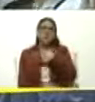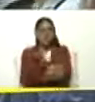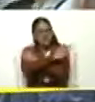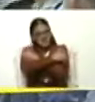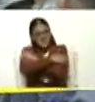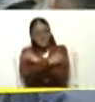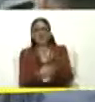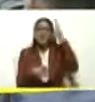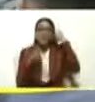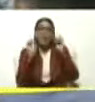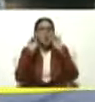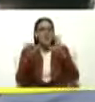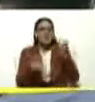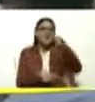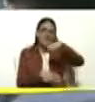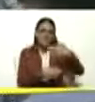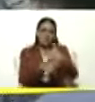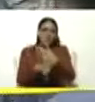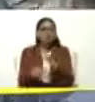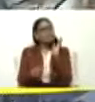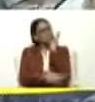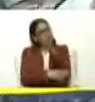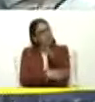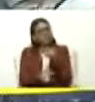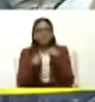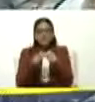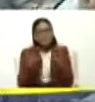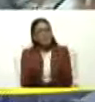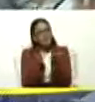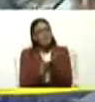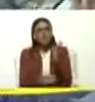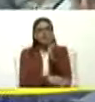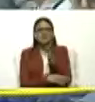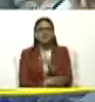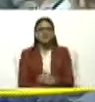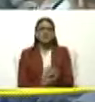bendiga, muchachos. Sigan para adelante. ¿Tú naciste en qué año?